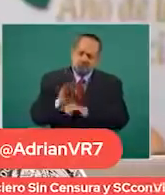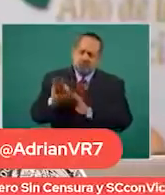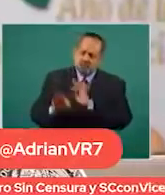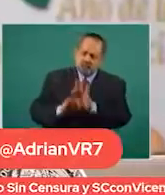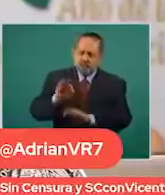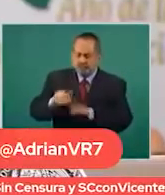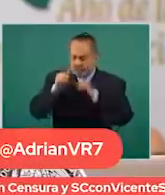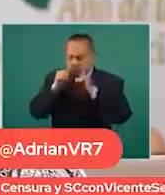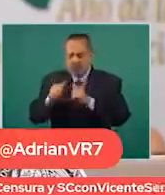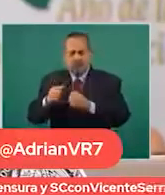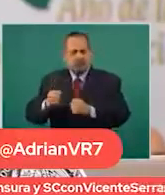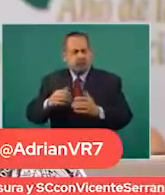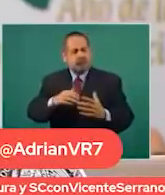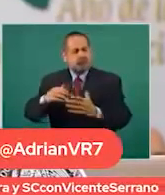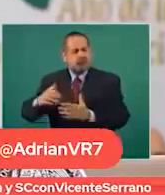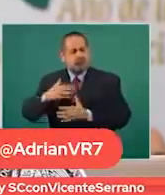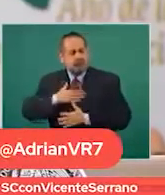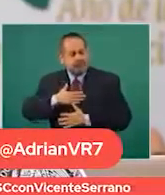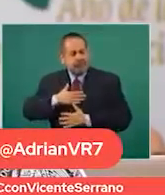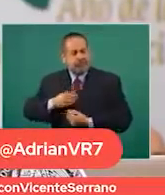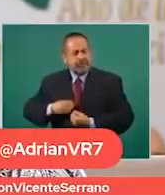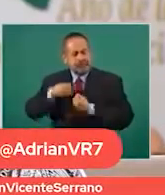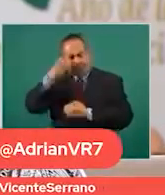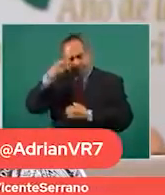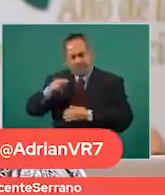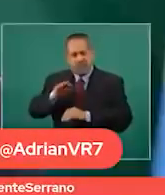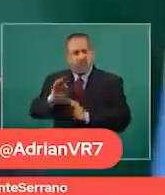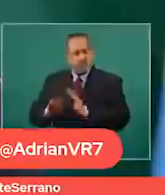Entonces, tienes dos proyectos muy definidos